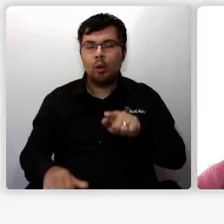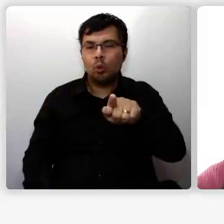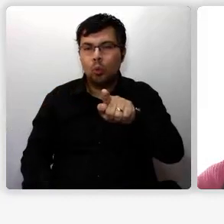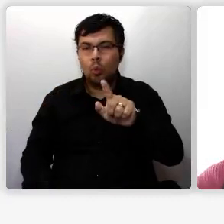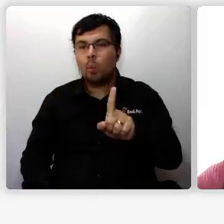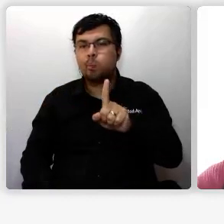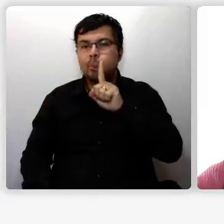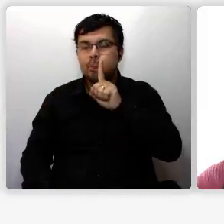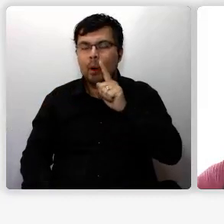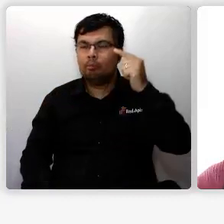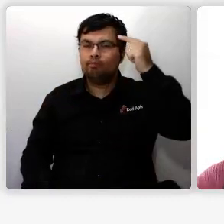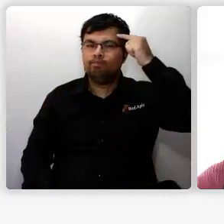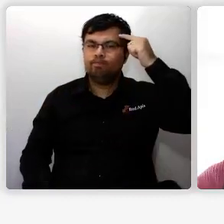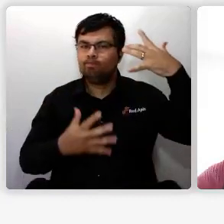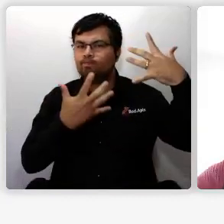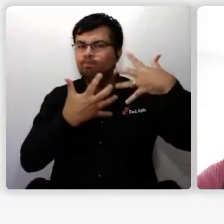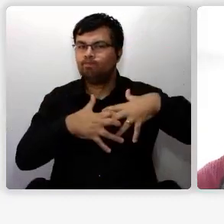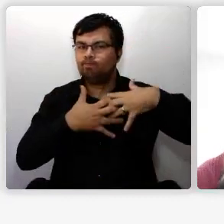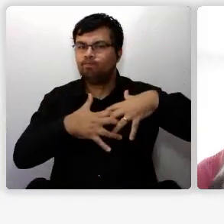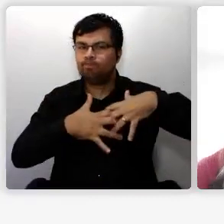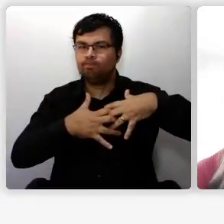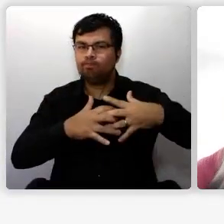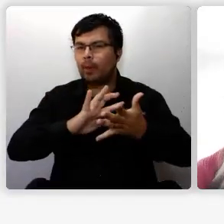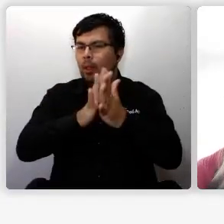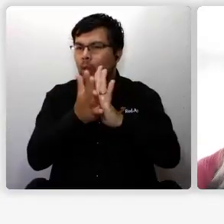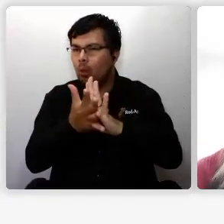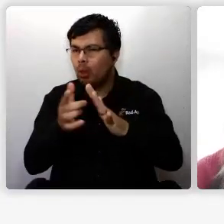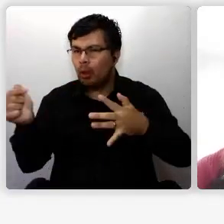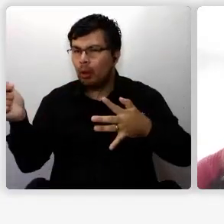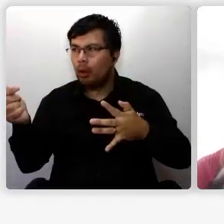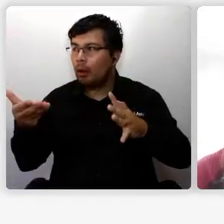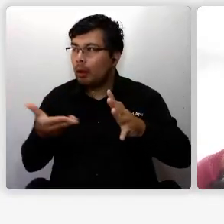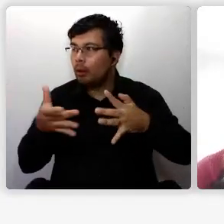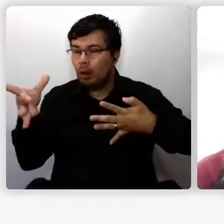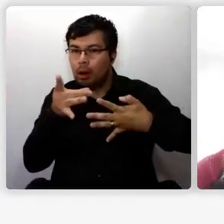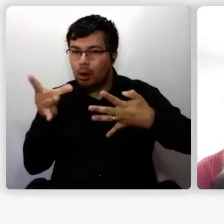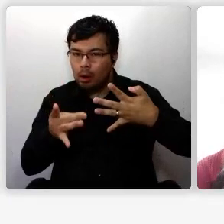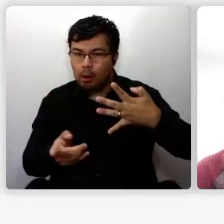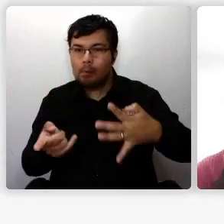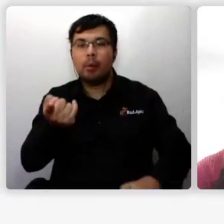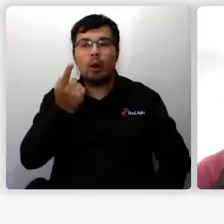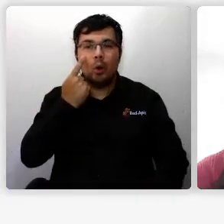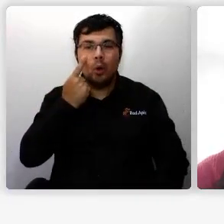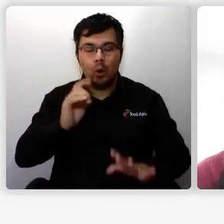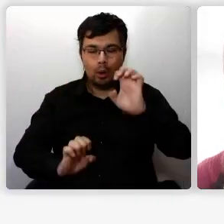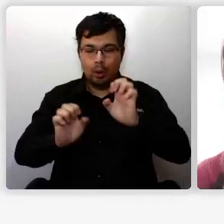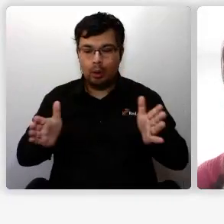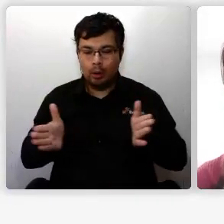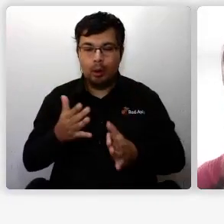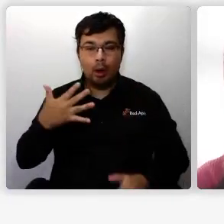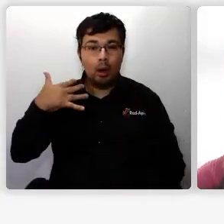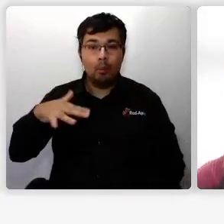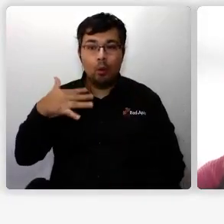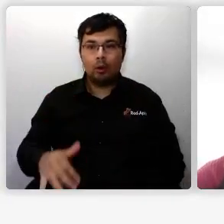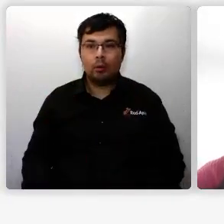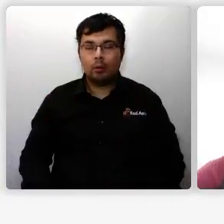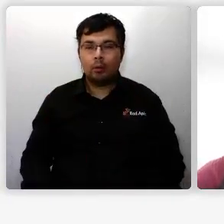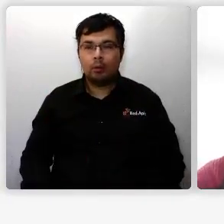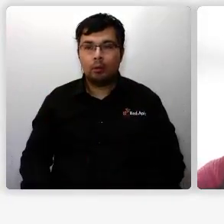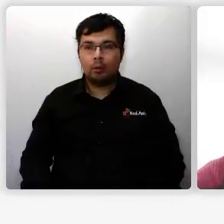que pensemos en todas estas opciones para dar a conocer la PYME, que es muy importante porque es